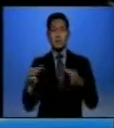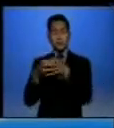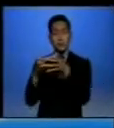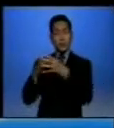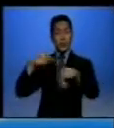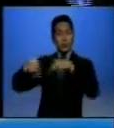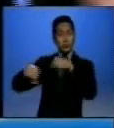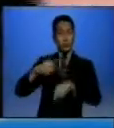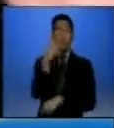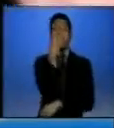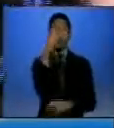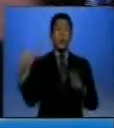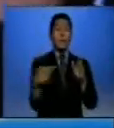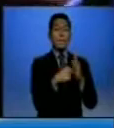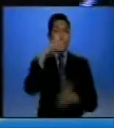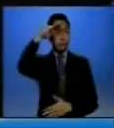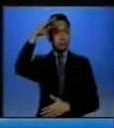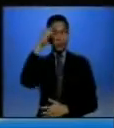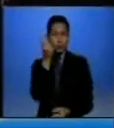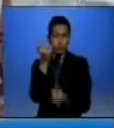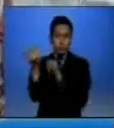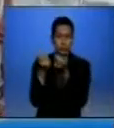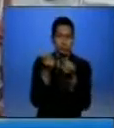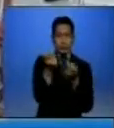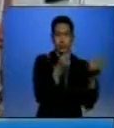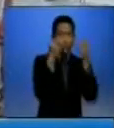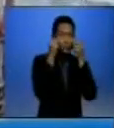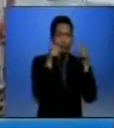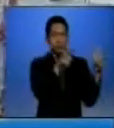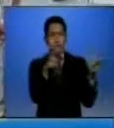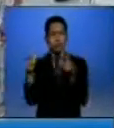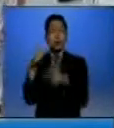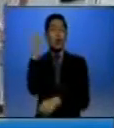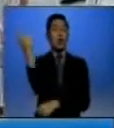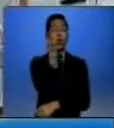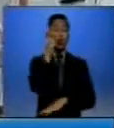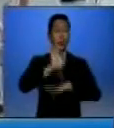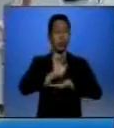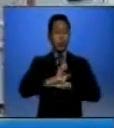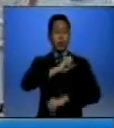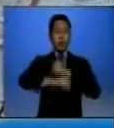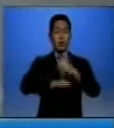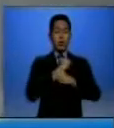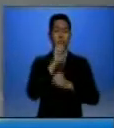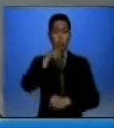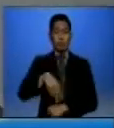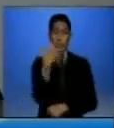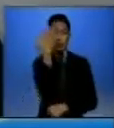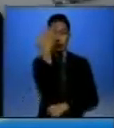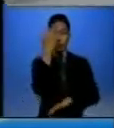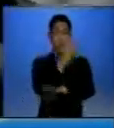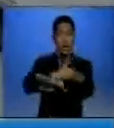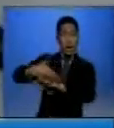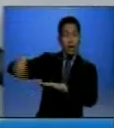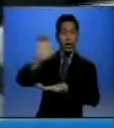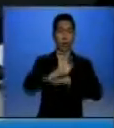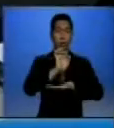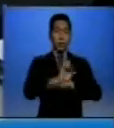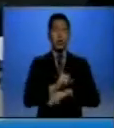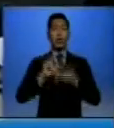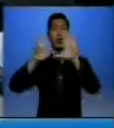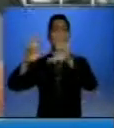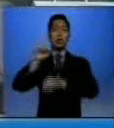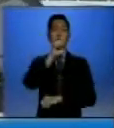para el control de carreteras del país además durante este 2015 las carreteras del ecuador registraron 81 accidentes